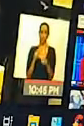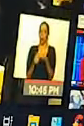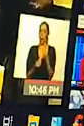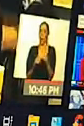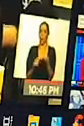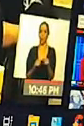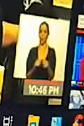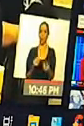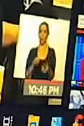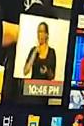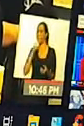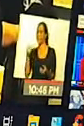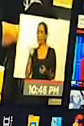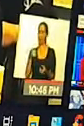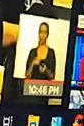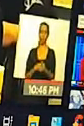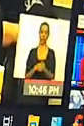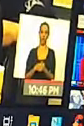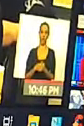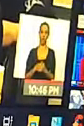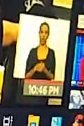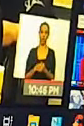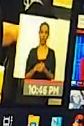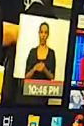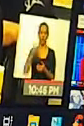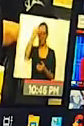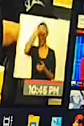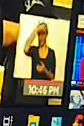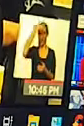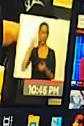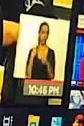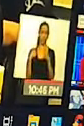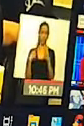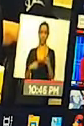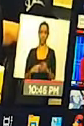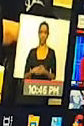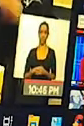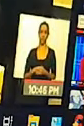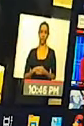señor periodista, el señor Ricardo, etcétera, etcétera.